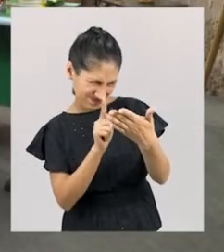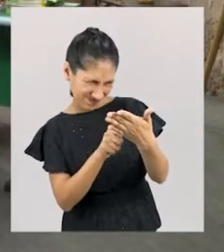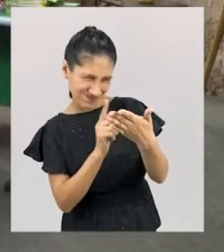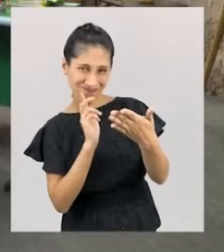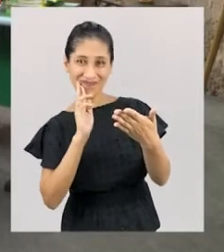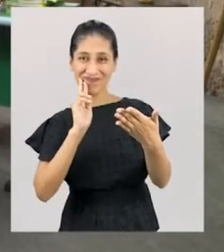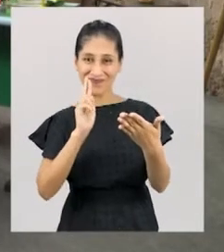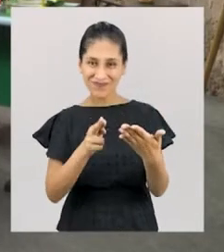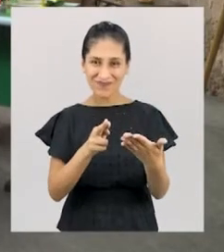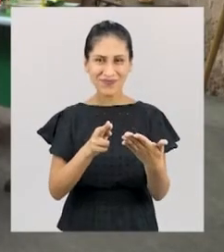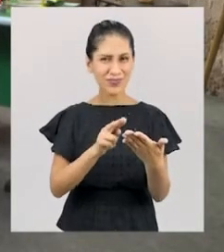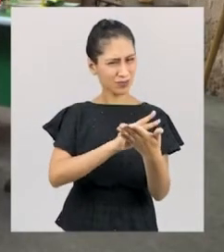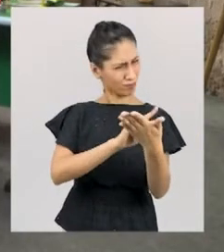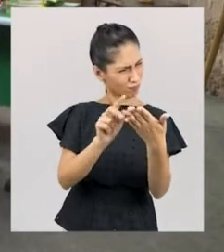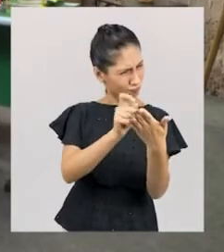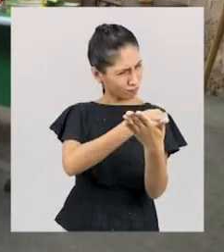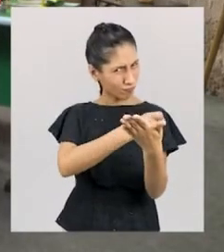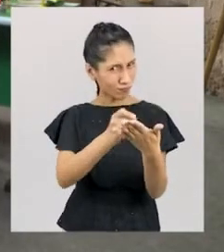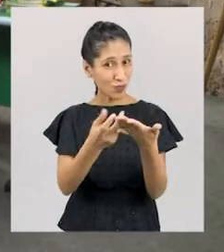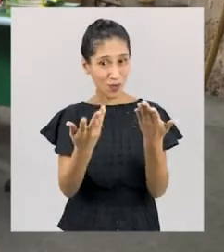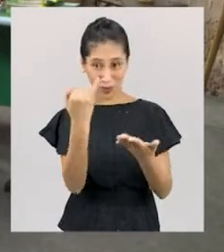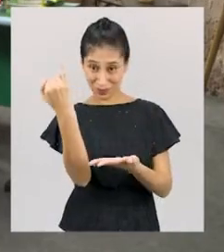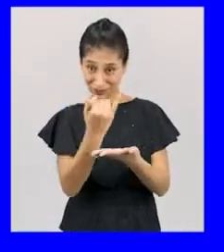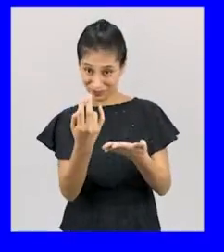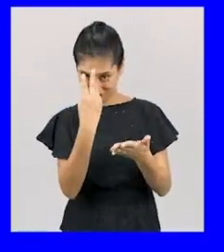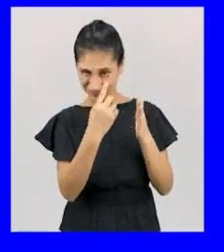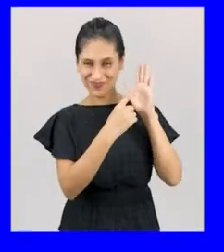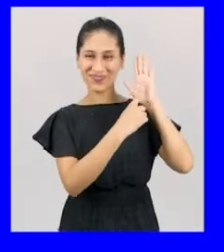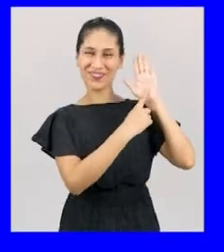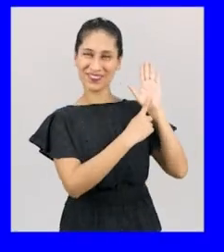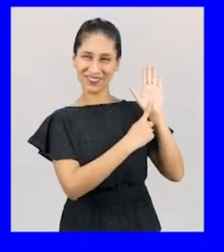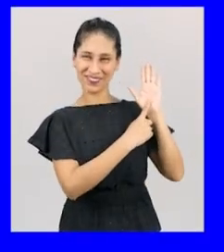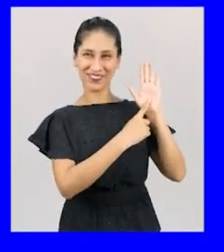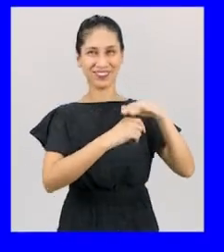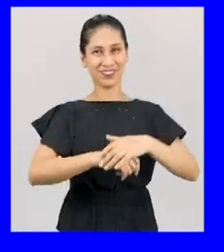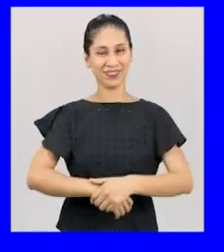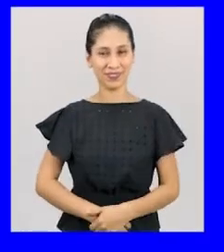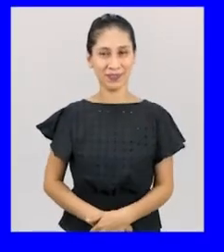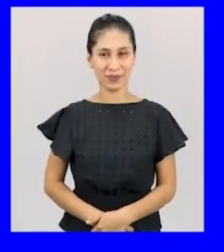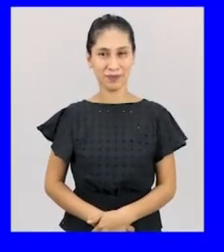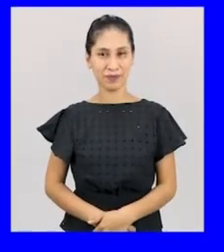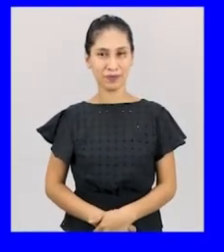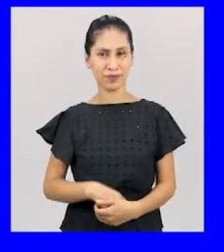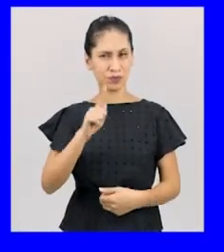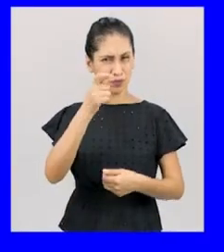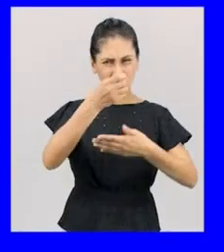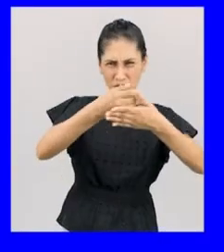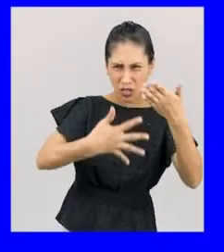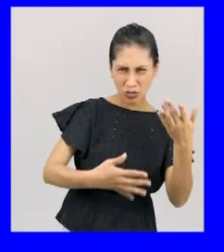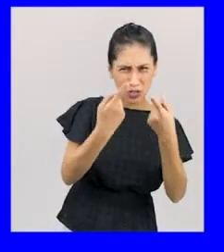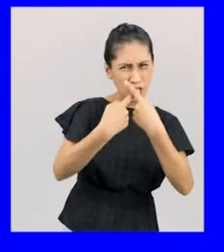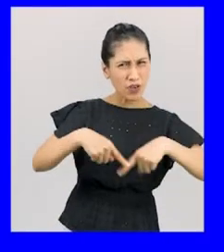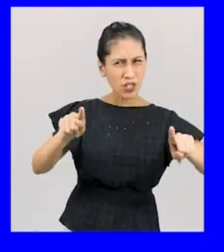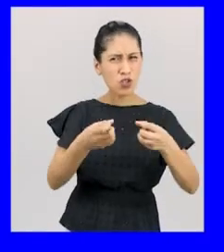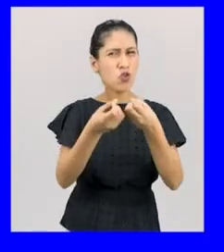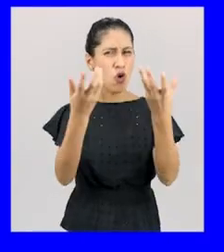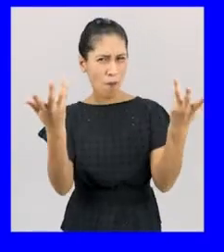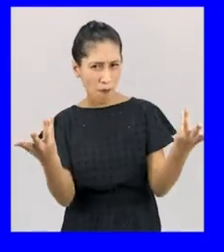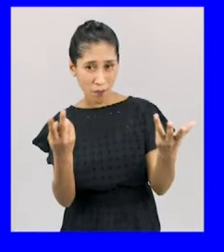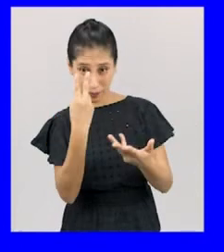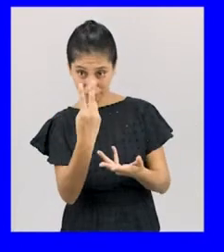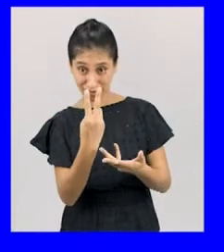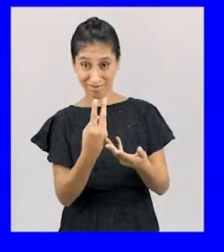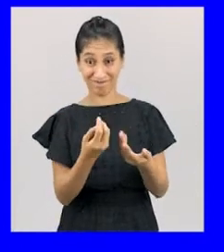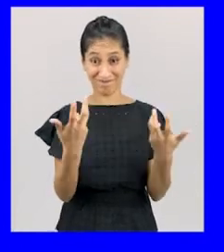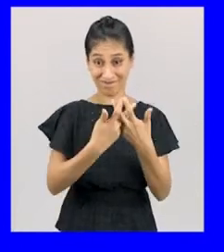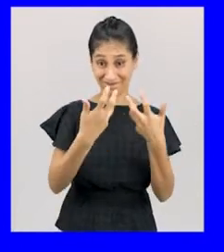que son de nivel inferencial, vamos a ver la siguiente imagen. Un texto es inferencial si permite establecer alguna de estas